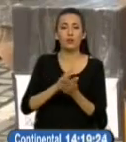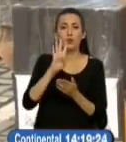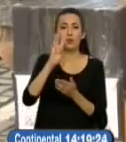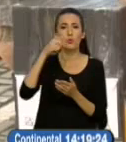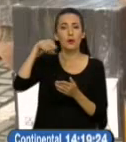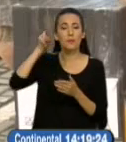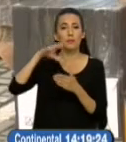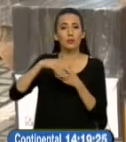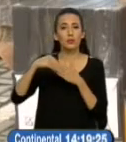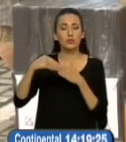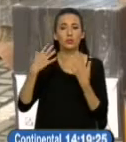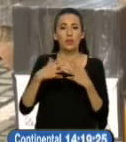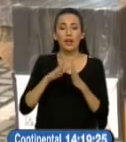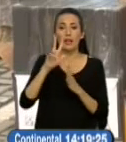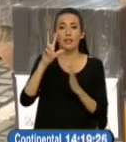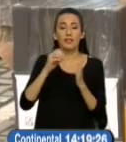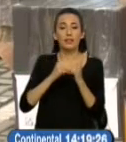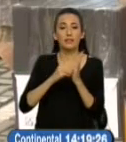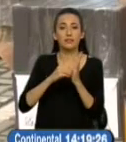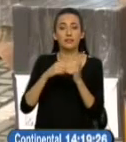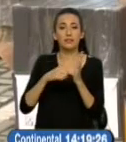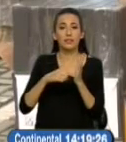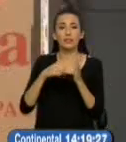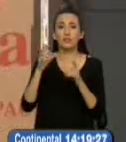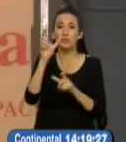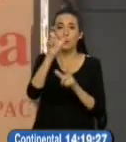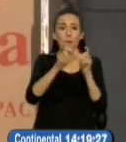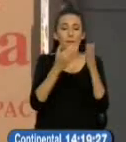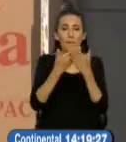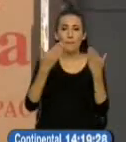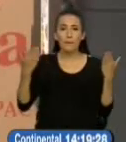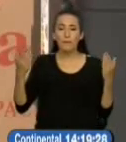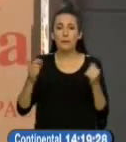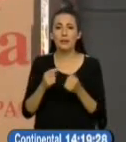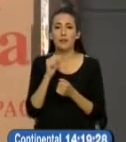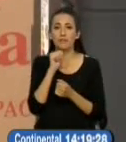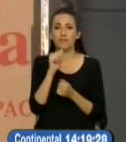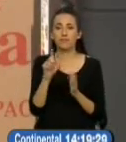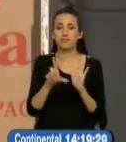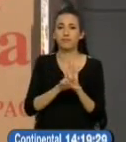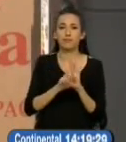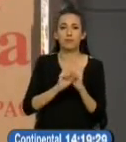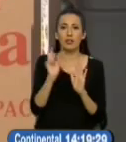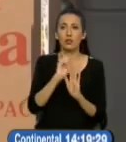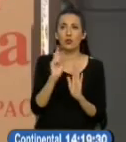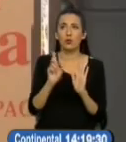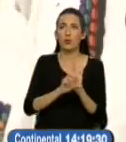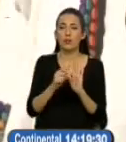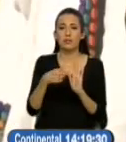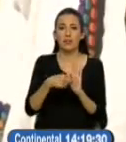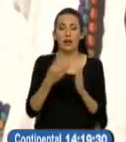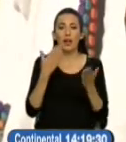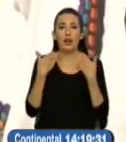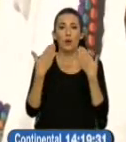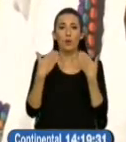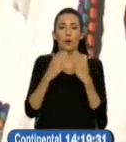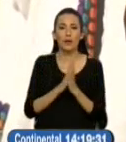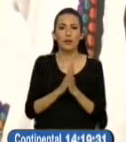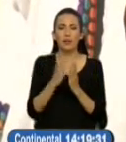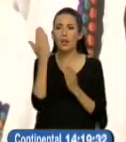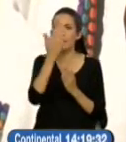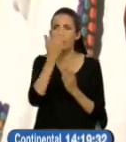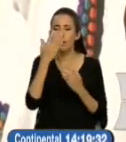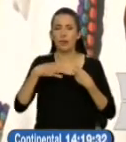A $300,000 asciende el valor de la mercancía que ilegalmente se pretendía ingresar a Guayaquil.